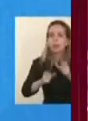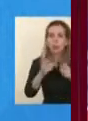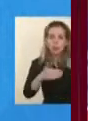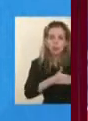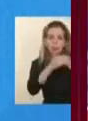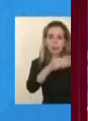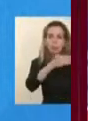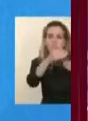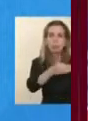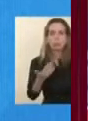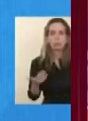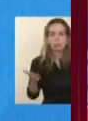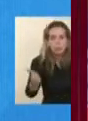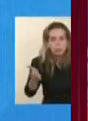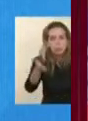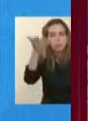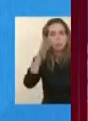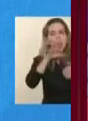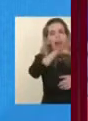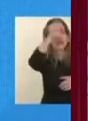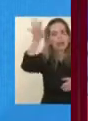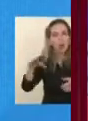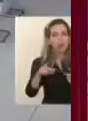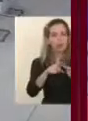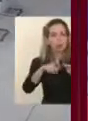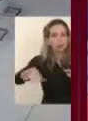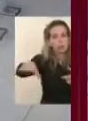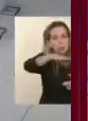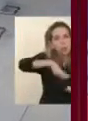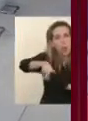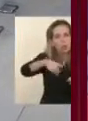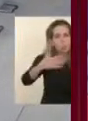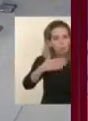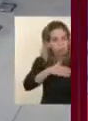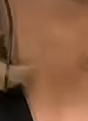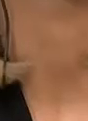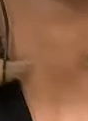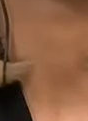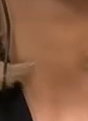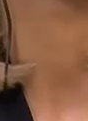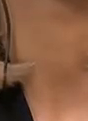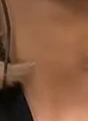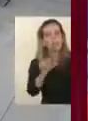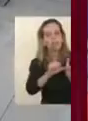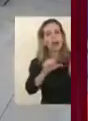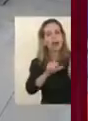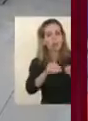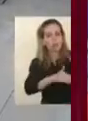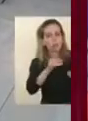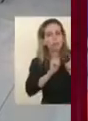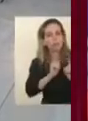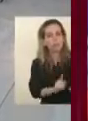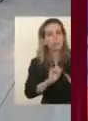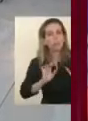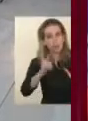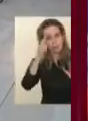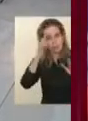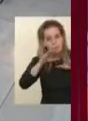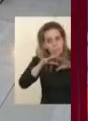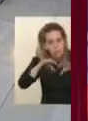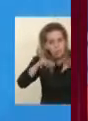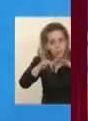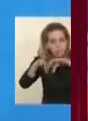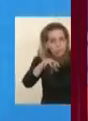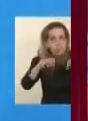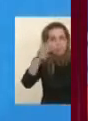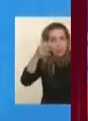una guerra sentís que lo manejan el presidente sí claro en la manija cristina de kirchner le da órdenes el